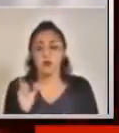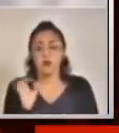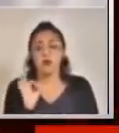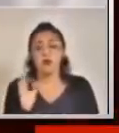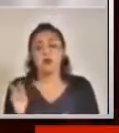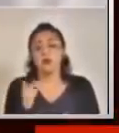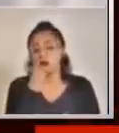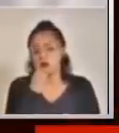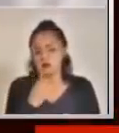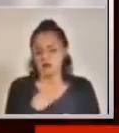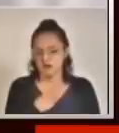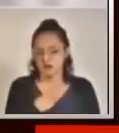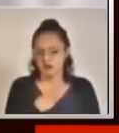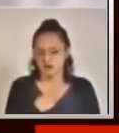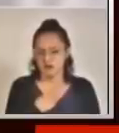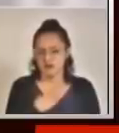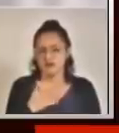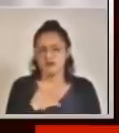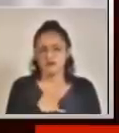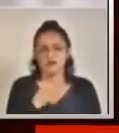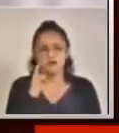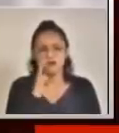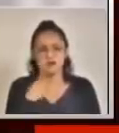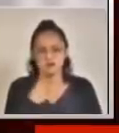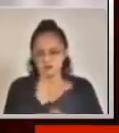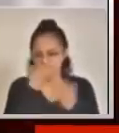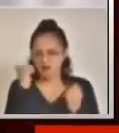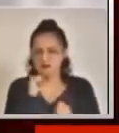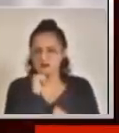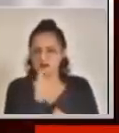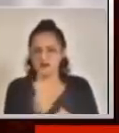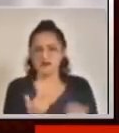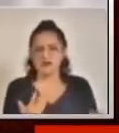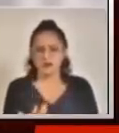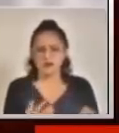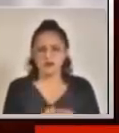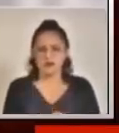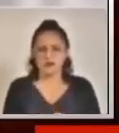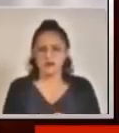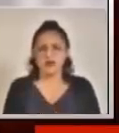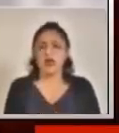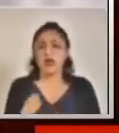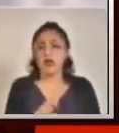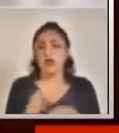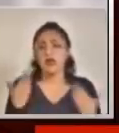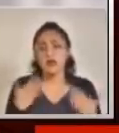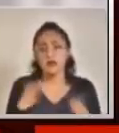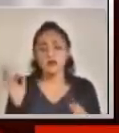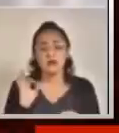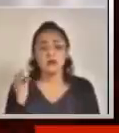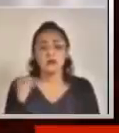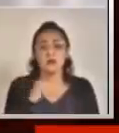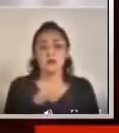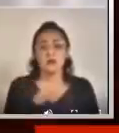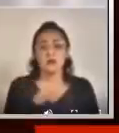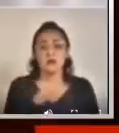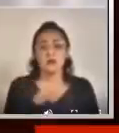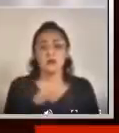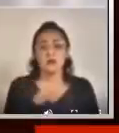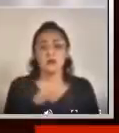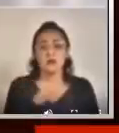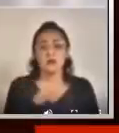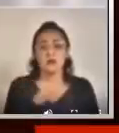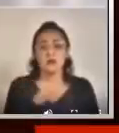refirió yo hice muestras es no saber nada y que entonces probablemente hayan usado mi nombre